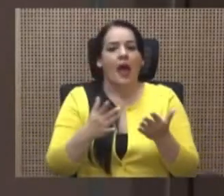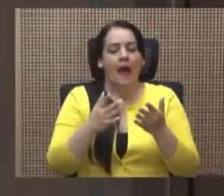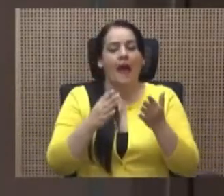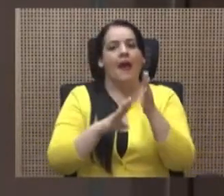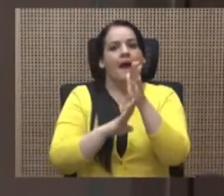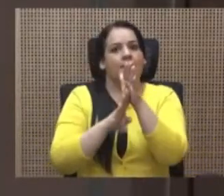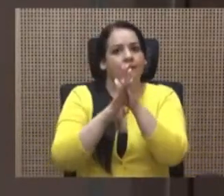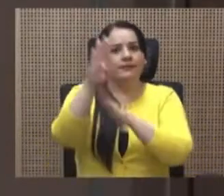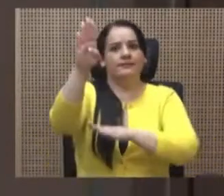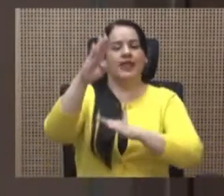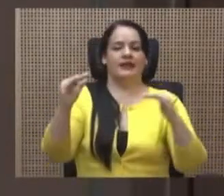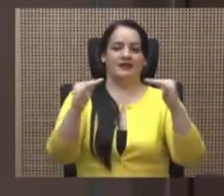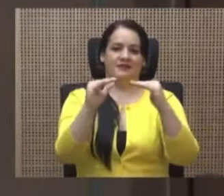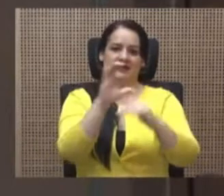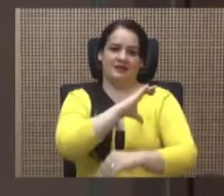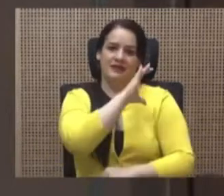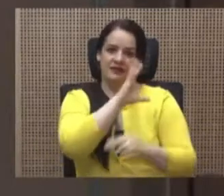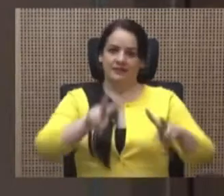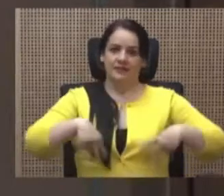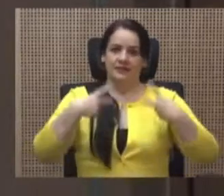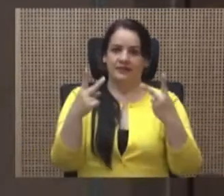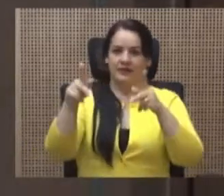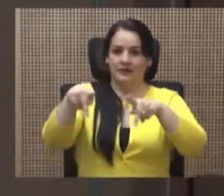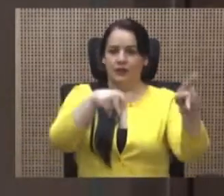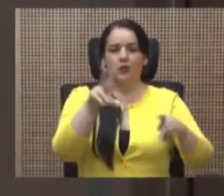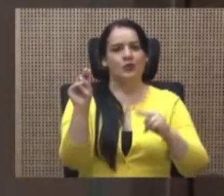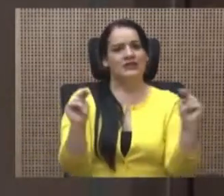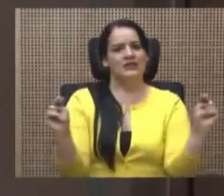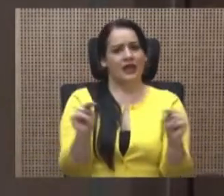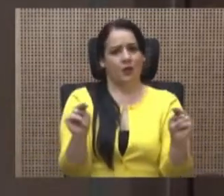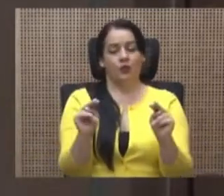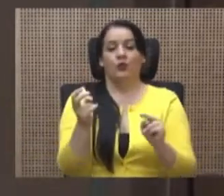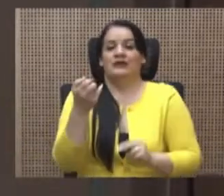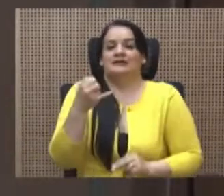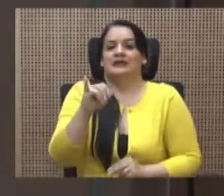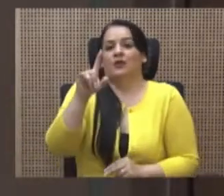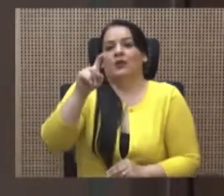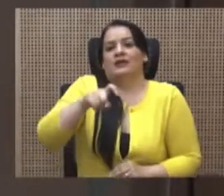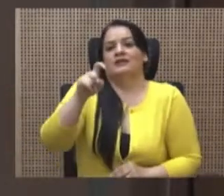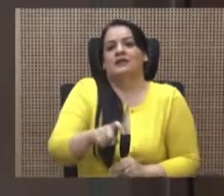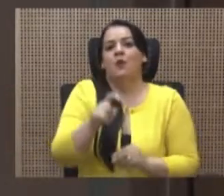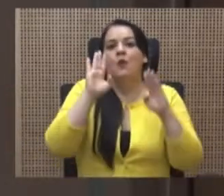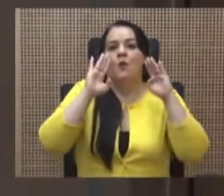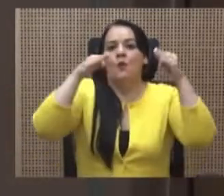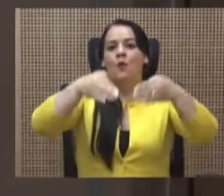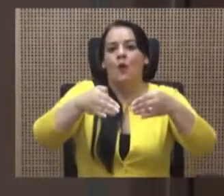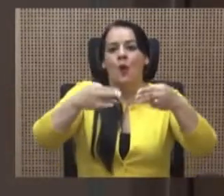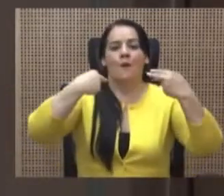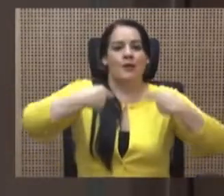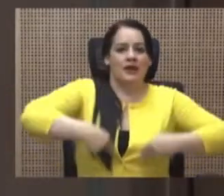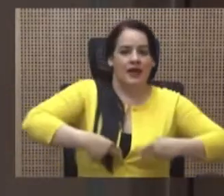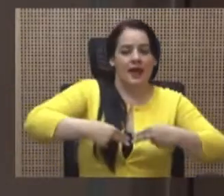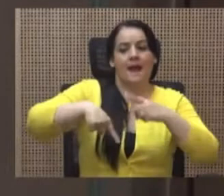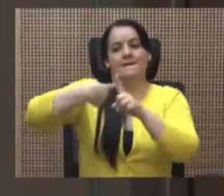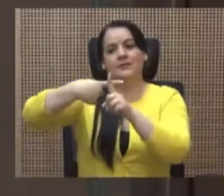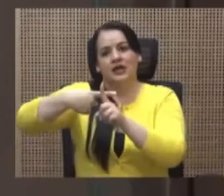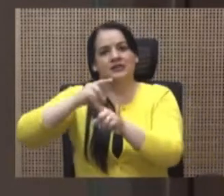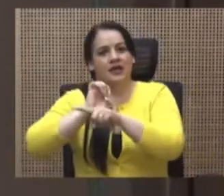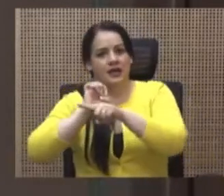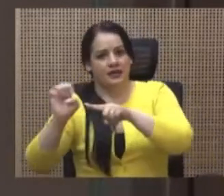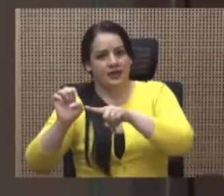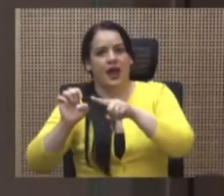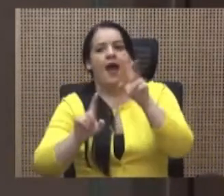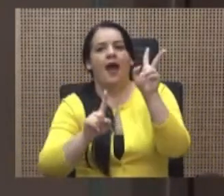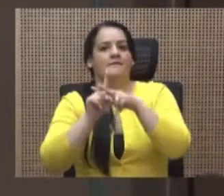la calidad de vida de las personas pero no es algo neutro sino que más bien se ocupa un enfoque de humanidades y de ética para que esa aplicación sea